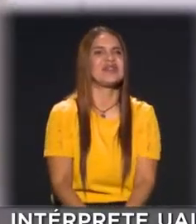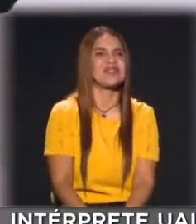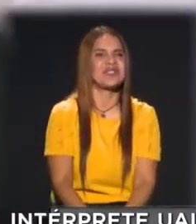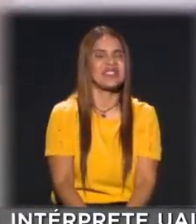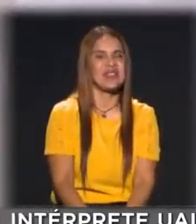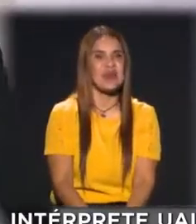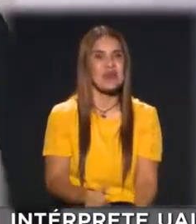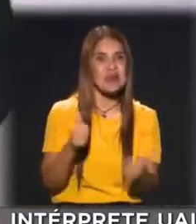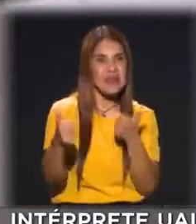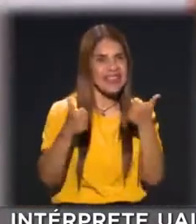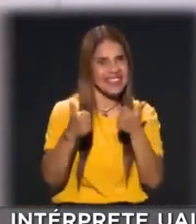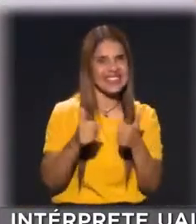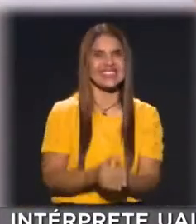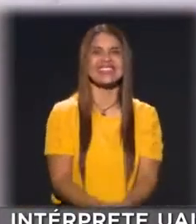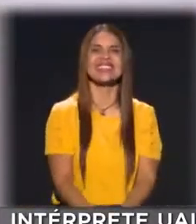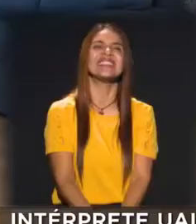¡Eso es!